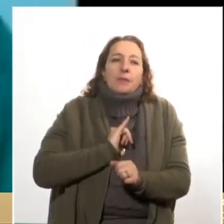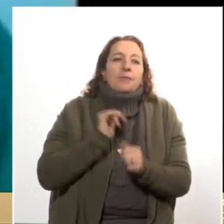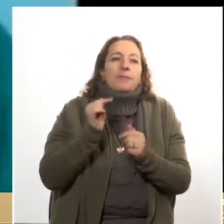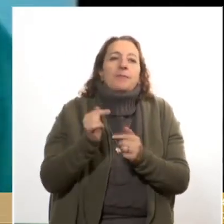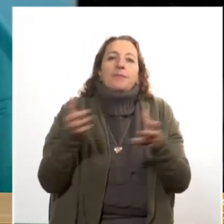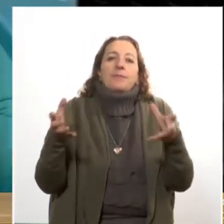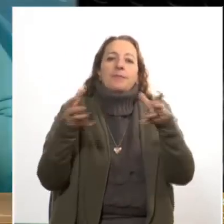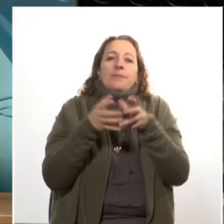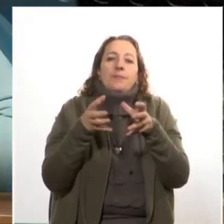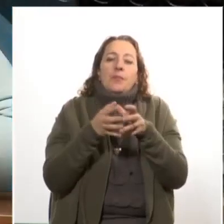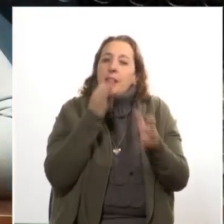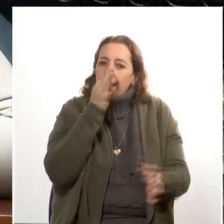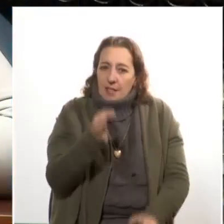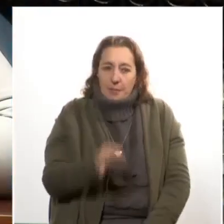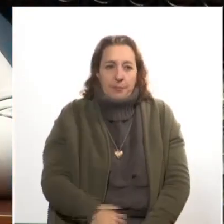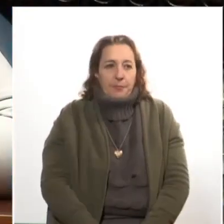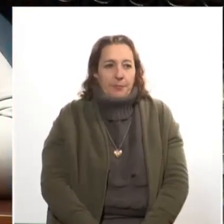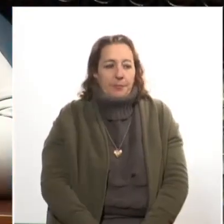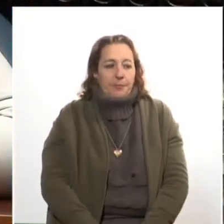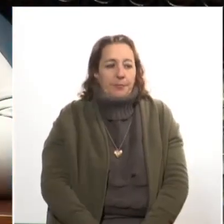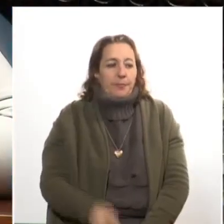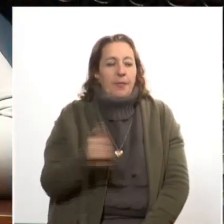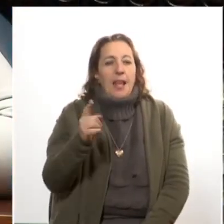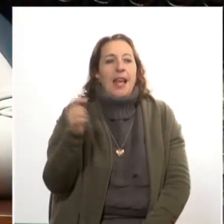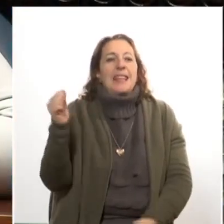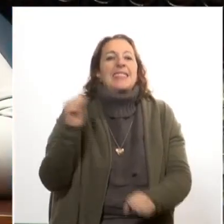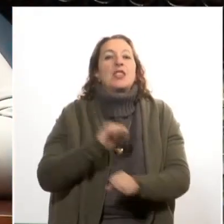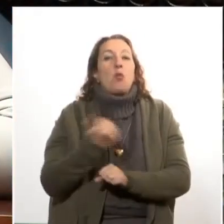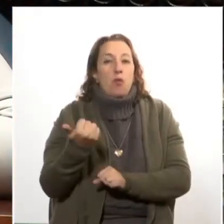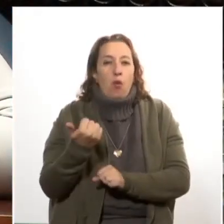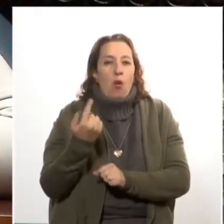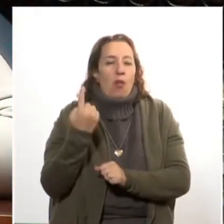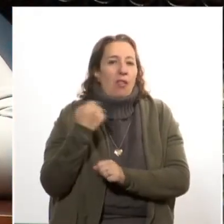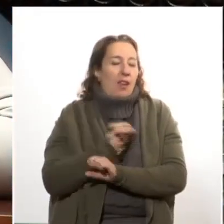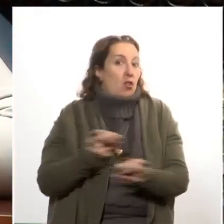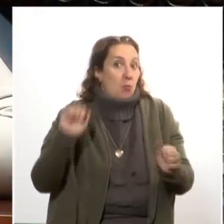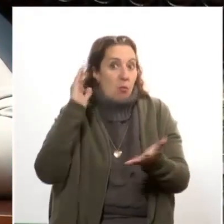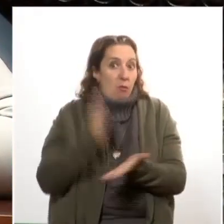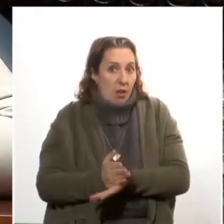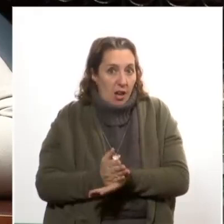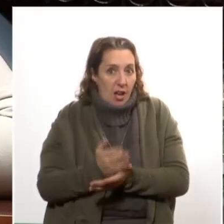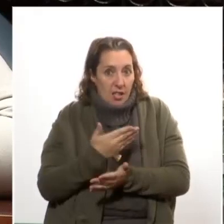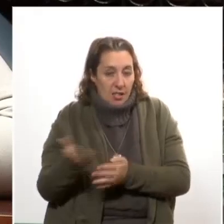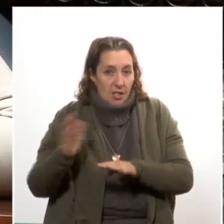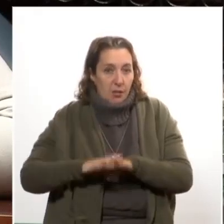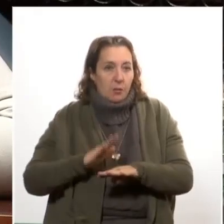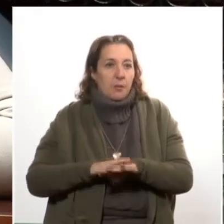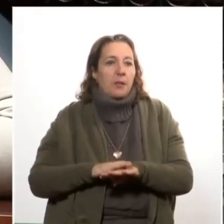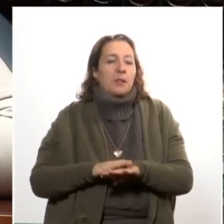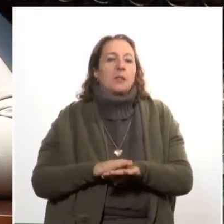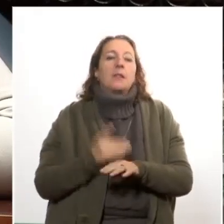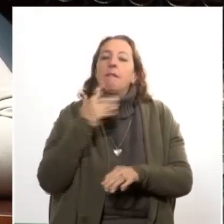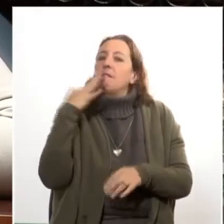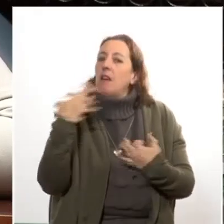patriada, destacar que lejos de un triunfo de la impunidad, como el frío lenguaje de los números expresaba,